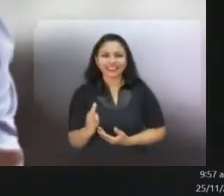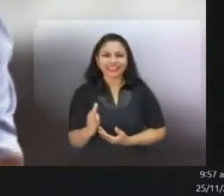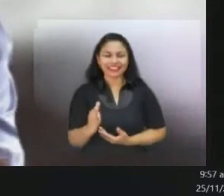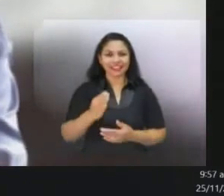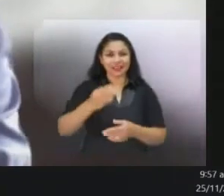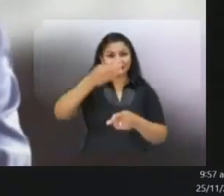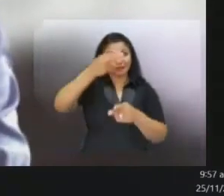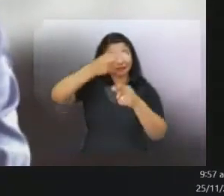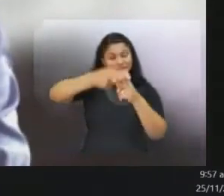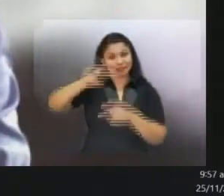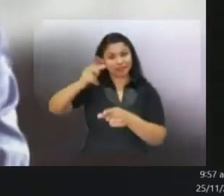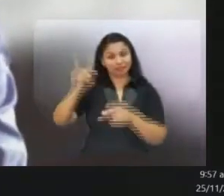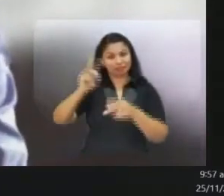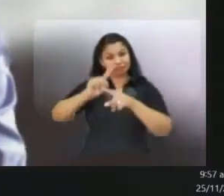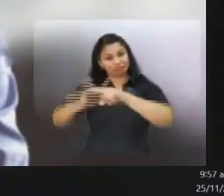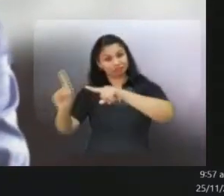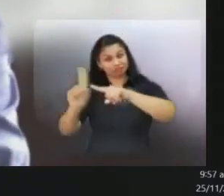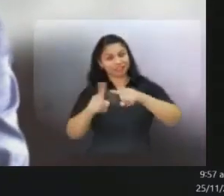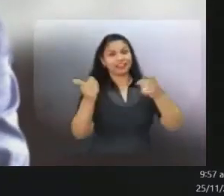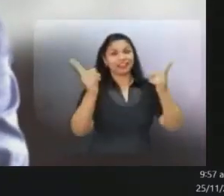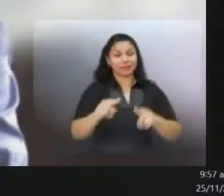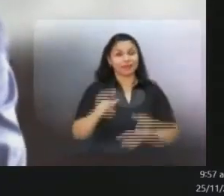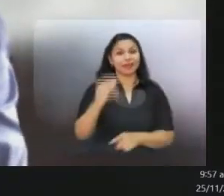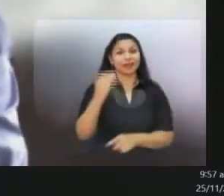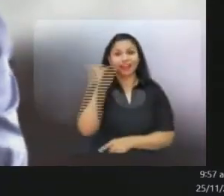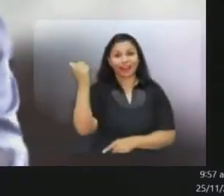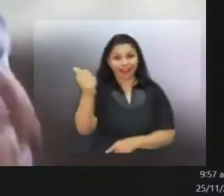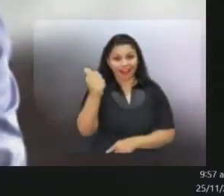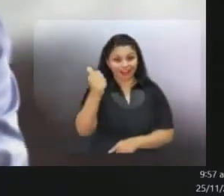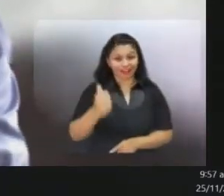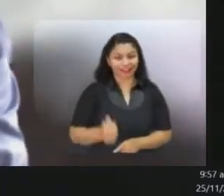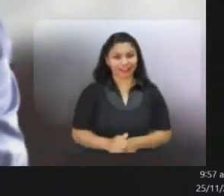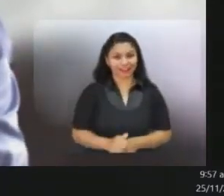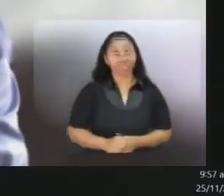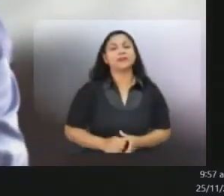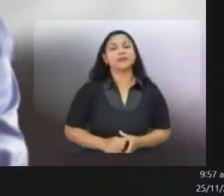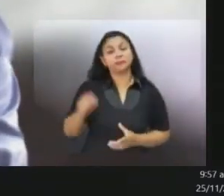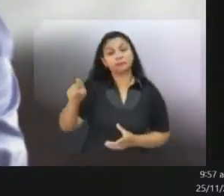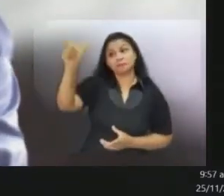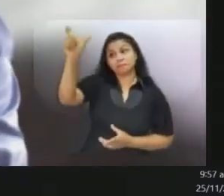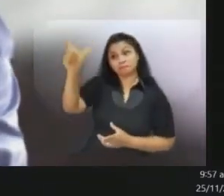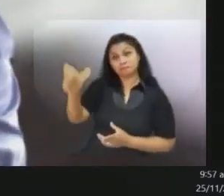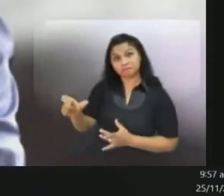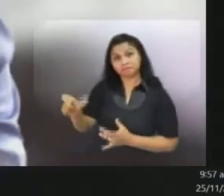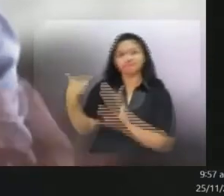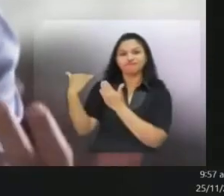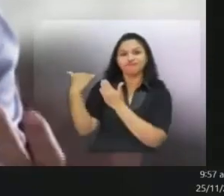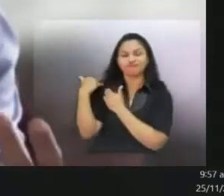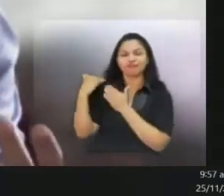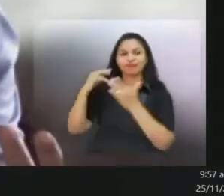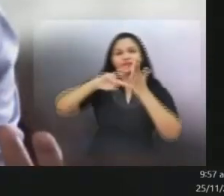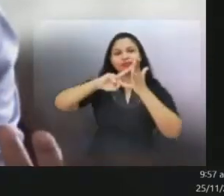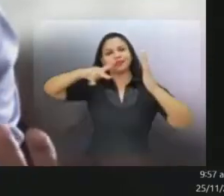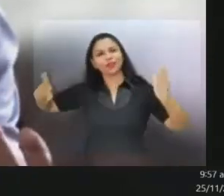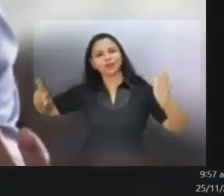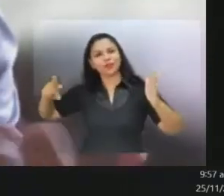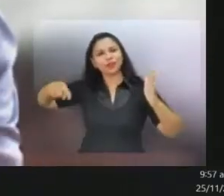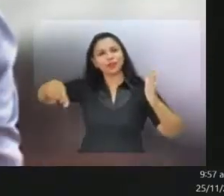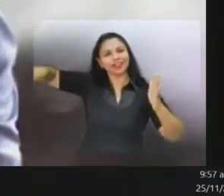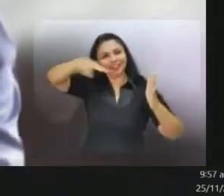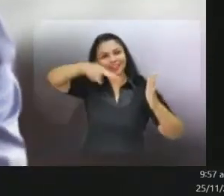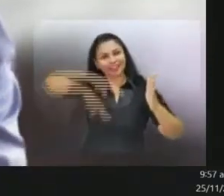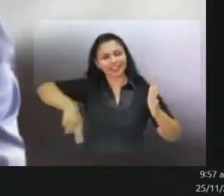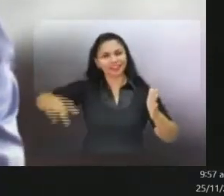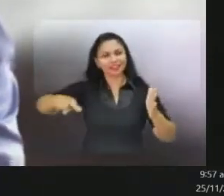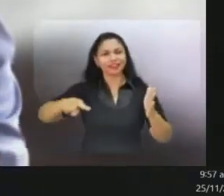asociación de industria, a la GCMA, y a Qual como un proveedor de tecnología, que es como el